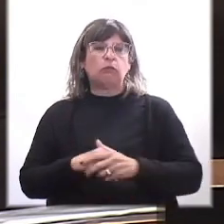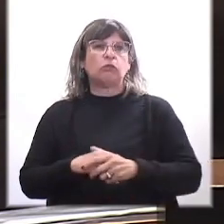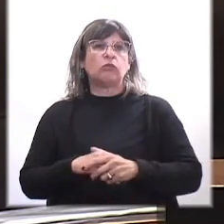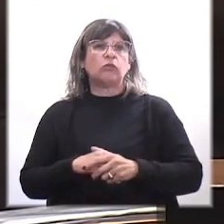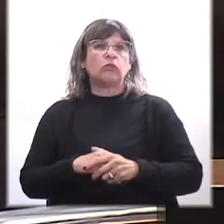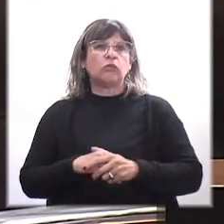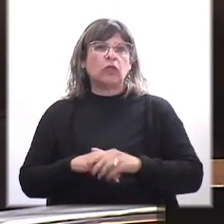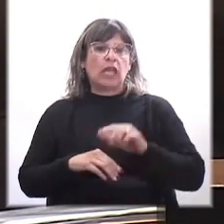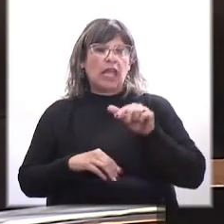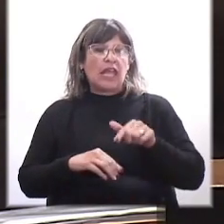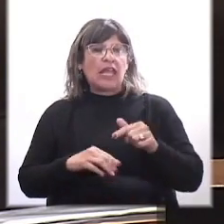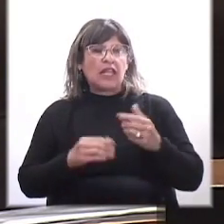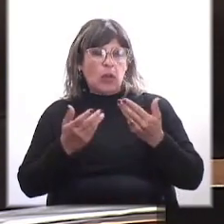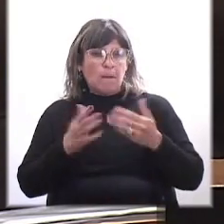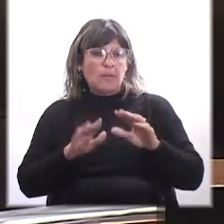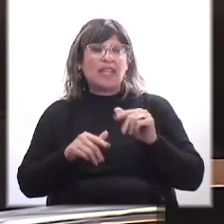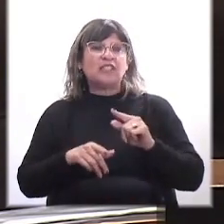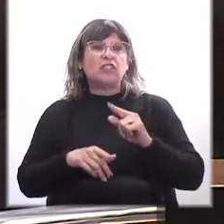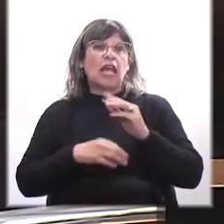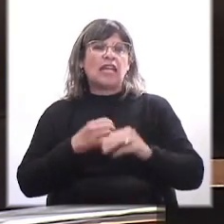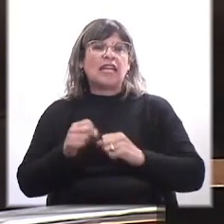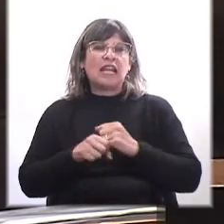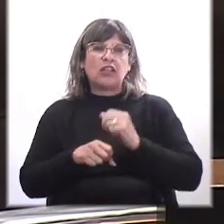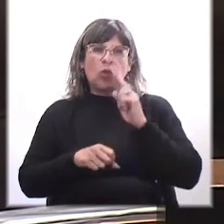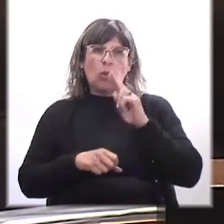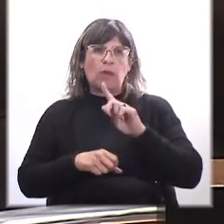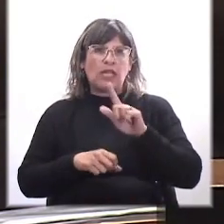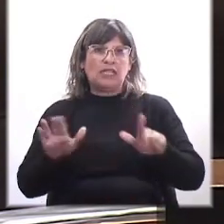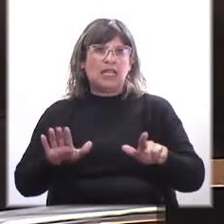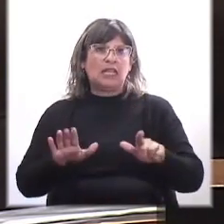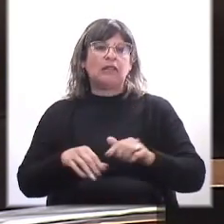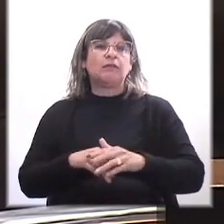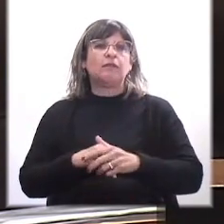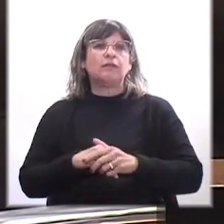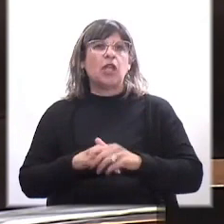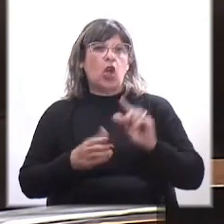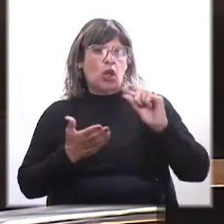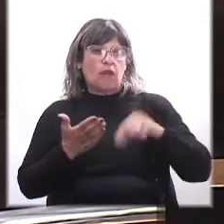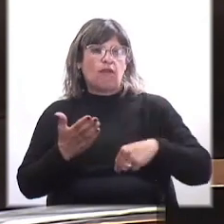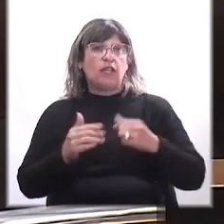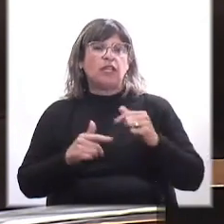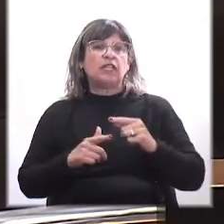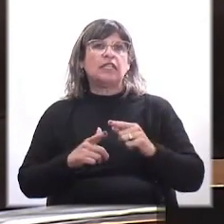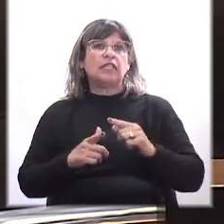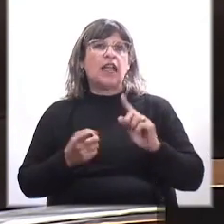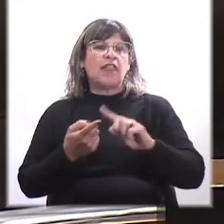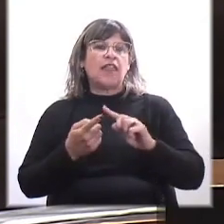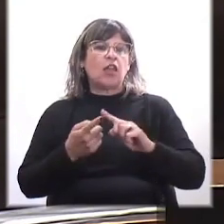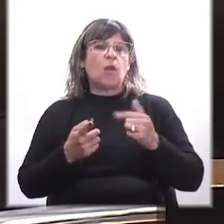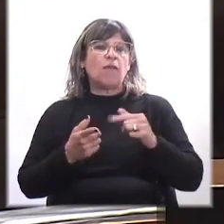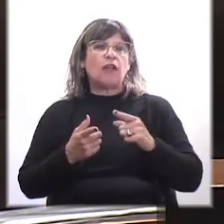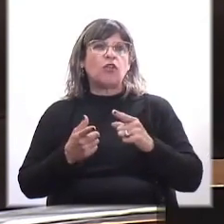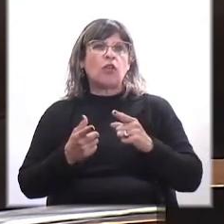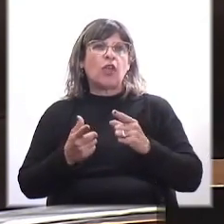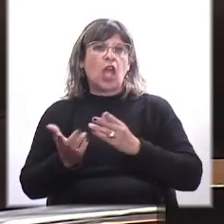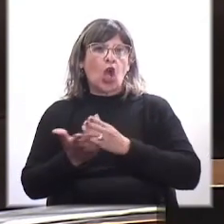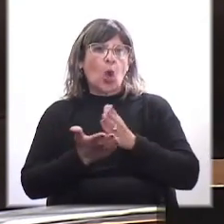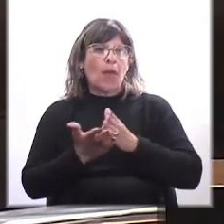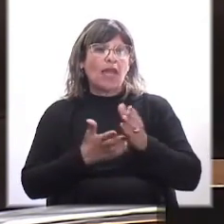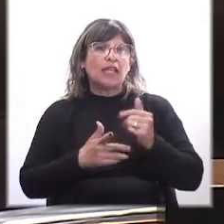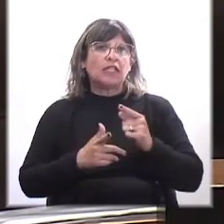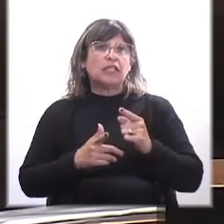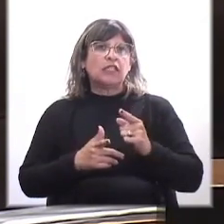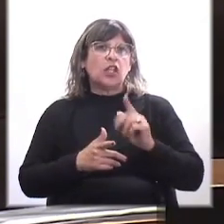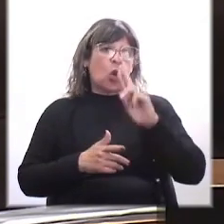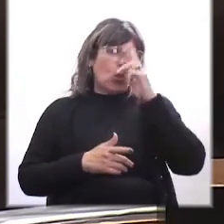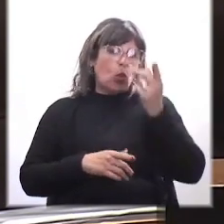Esta historia surge, señor presidente, en el año 2007, con la firma del convenio de cooperación entre